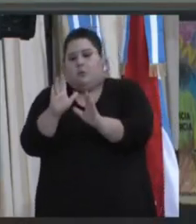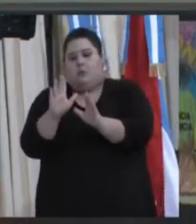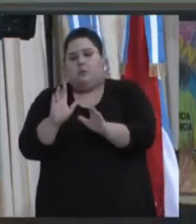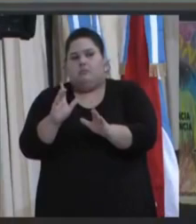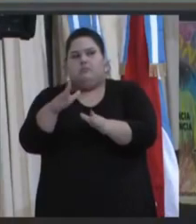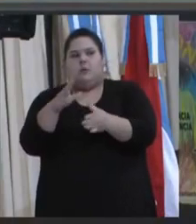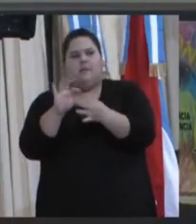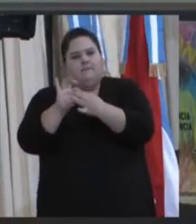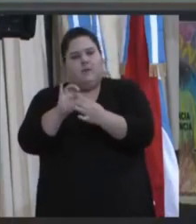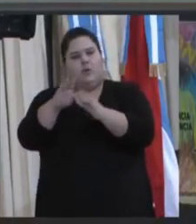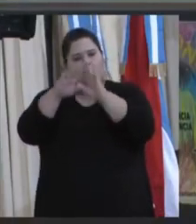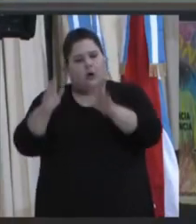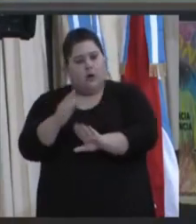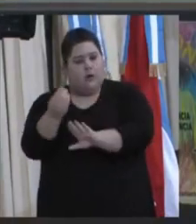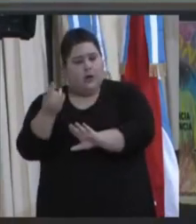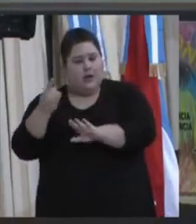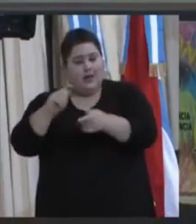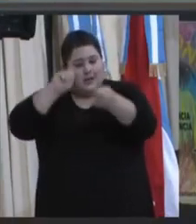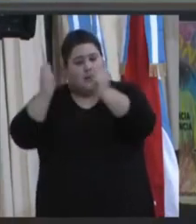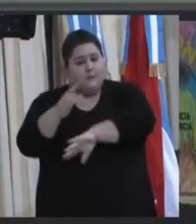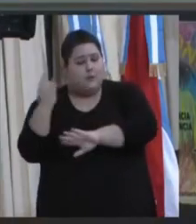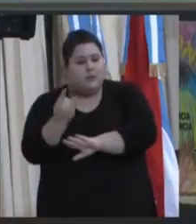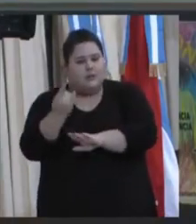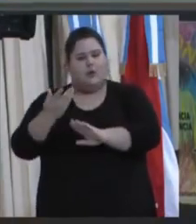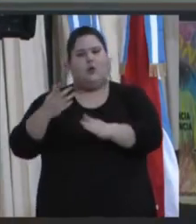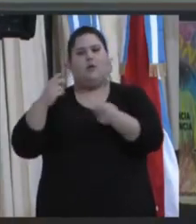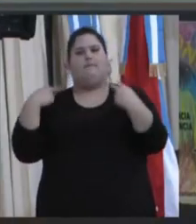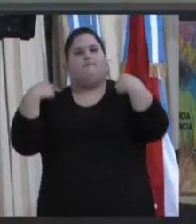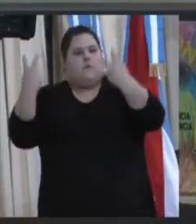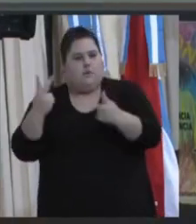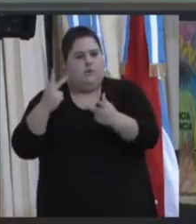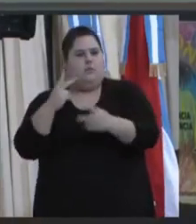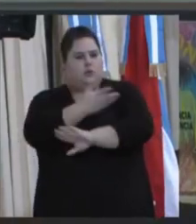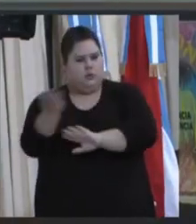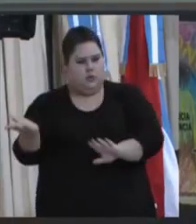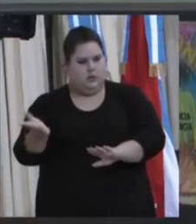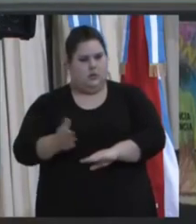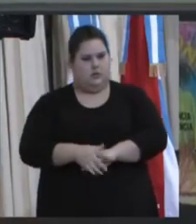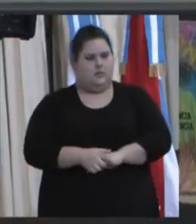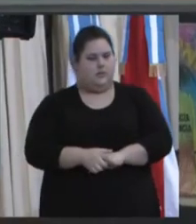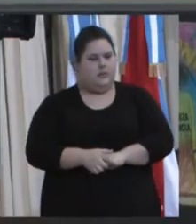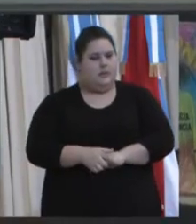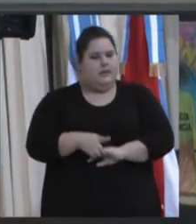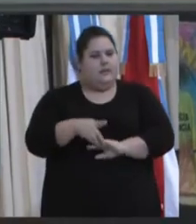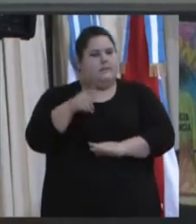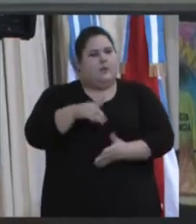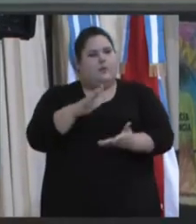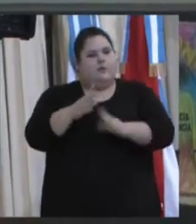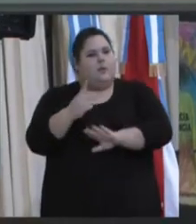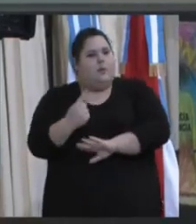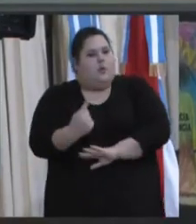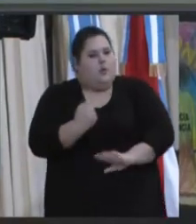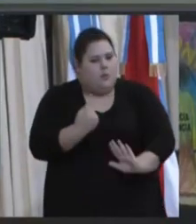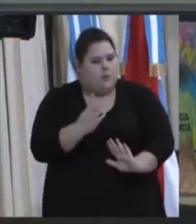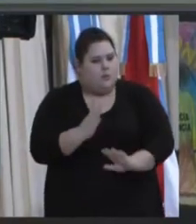la reforma universitaria a la revolución social. Y en ese grupo, entusiasmado con el proceso emancipatorio